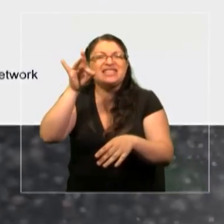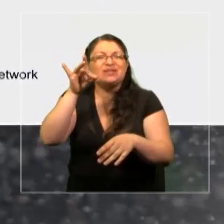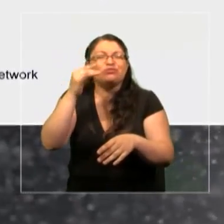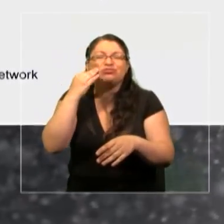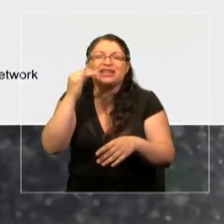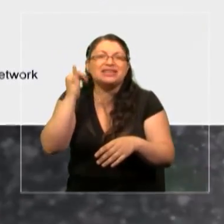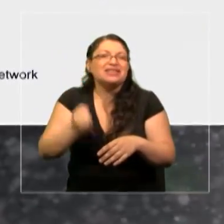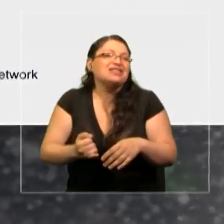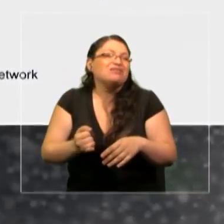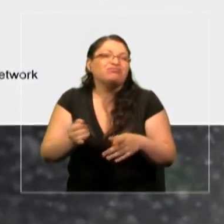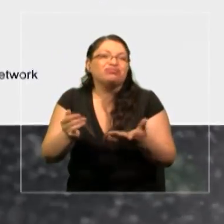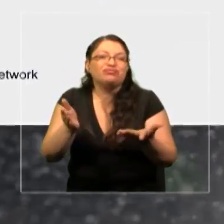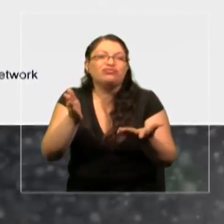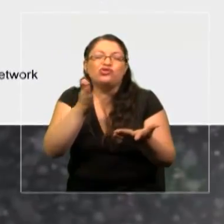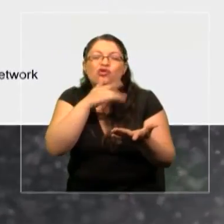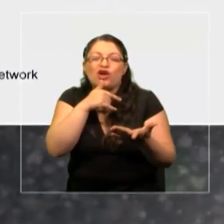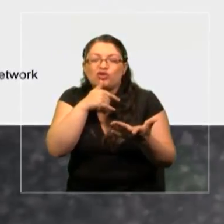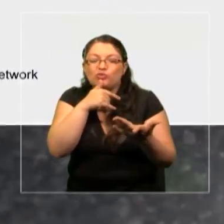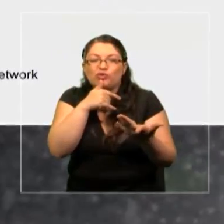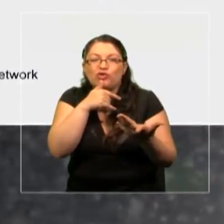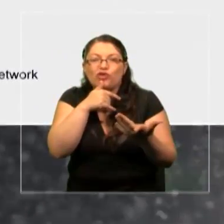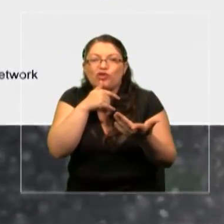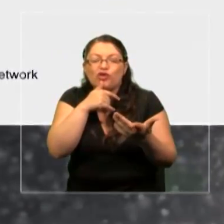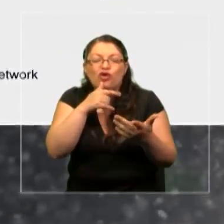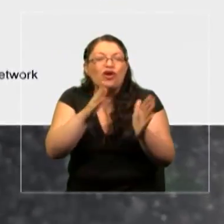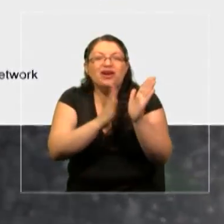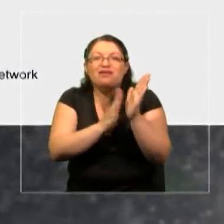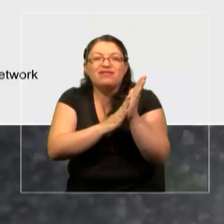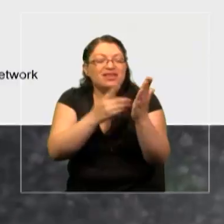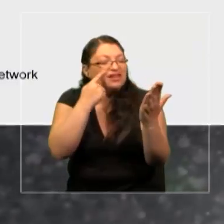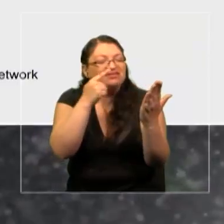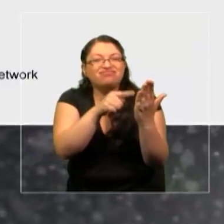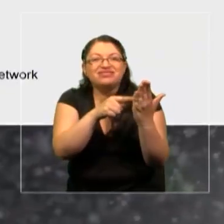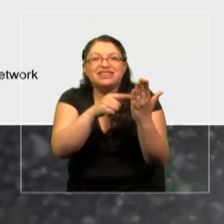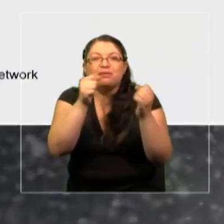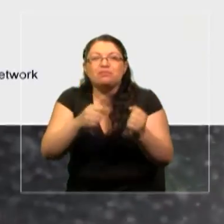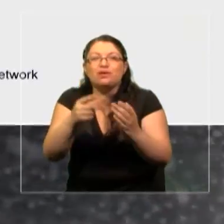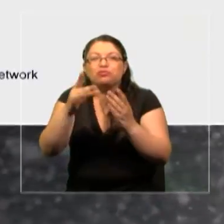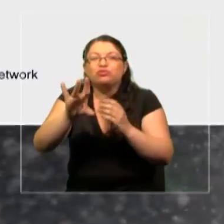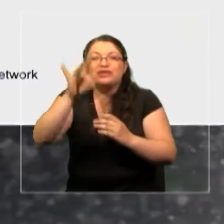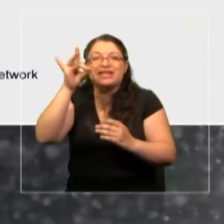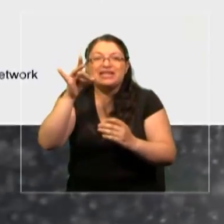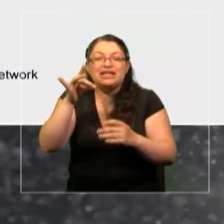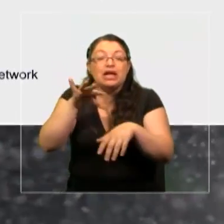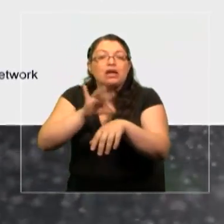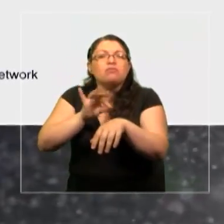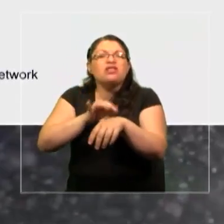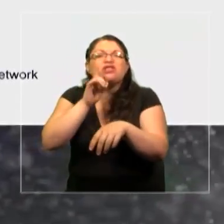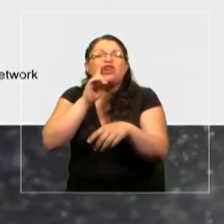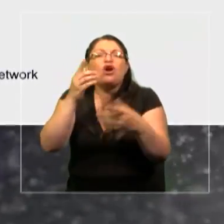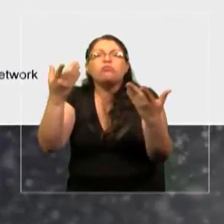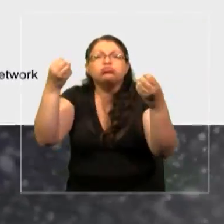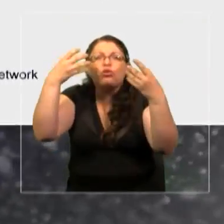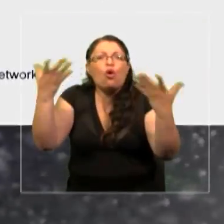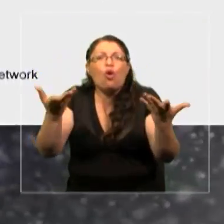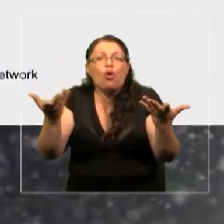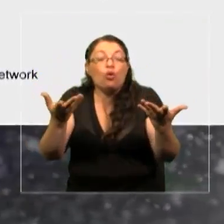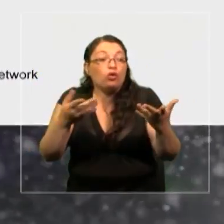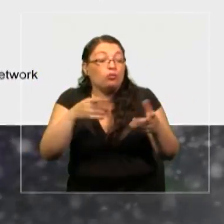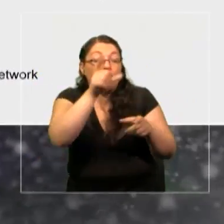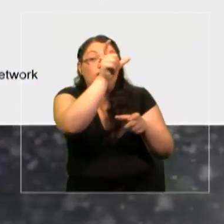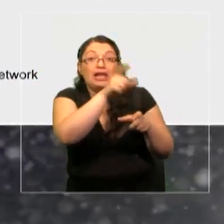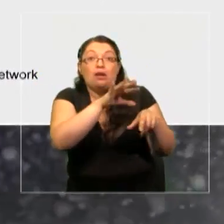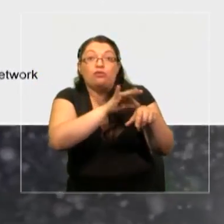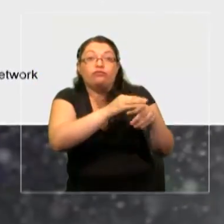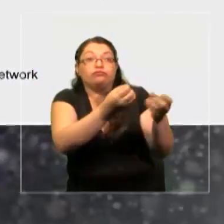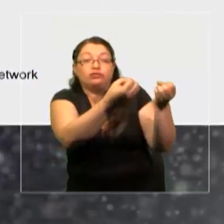ven definidas por un alto nivel de evidencias. Sus médicos aprende de sus mentores, quien aprendió de su